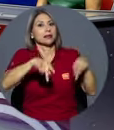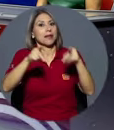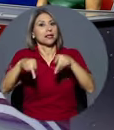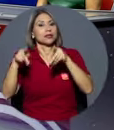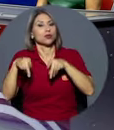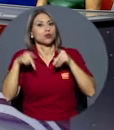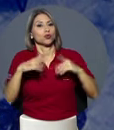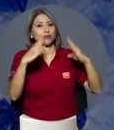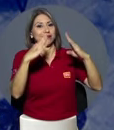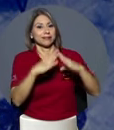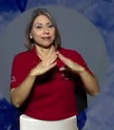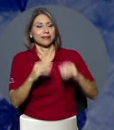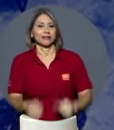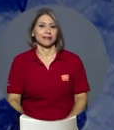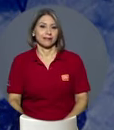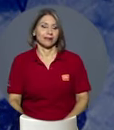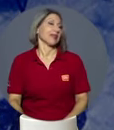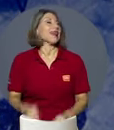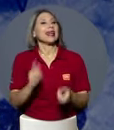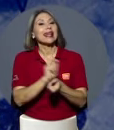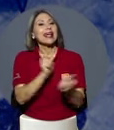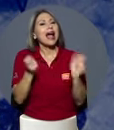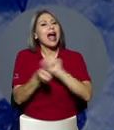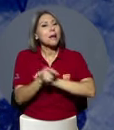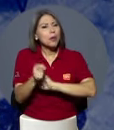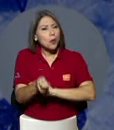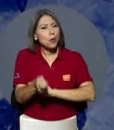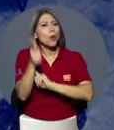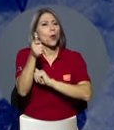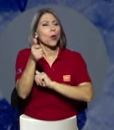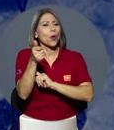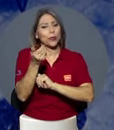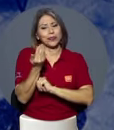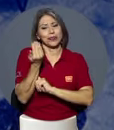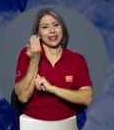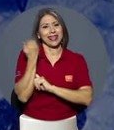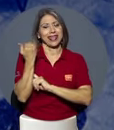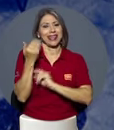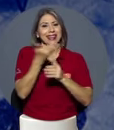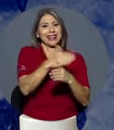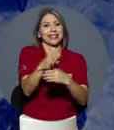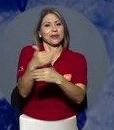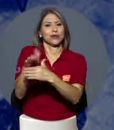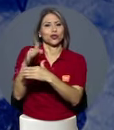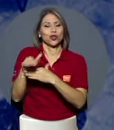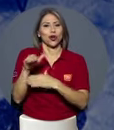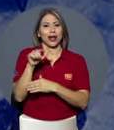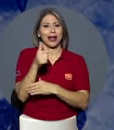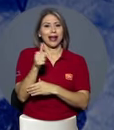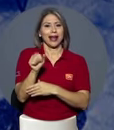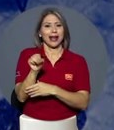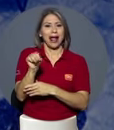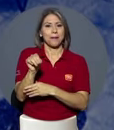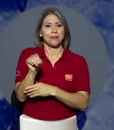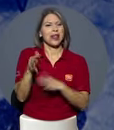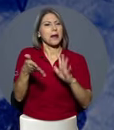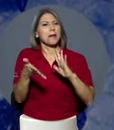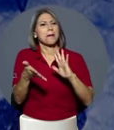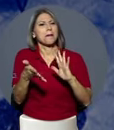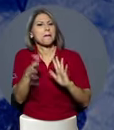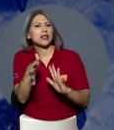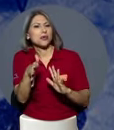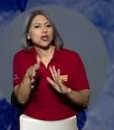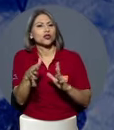país. Varió un poco la distribución de la GAM recientemente. Más o menos, ¿qué zonas es